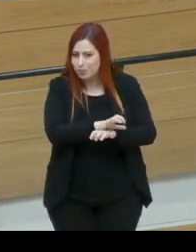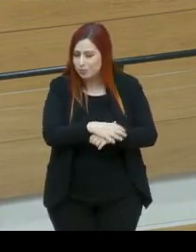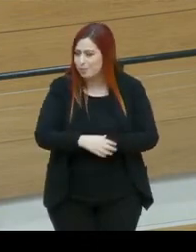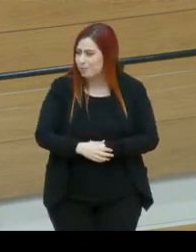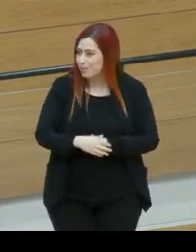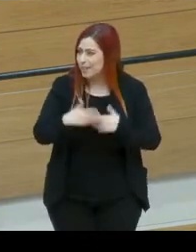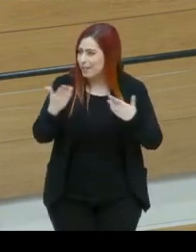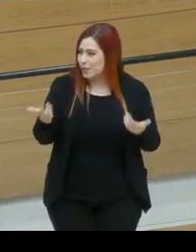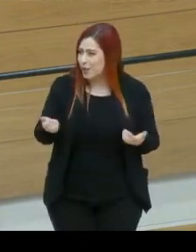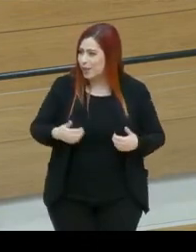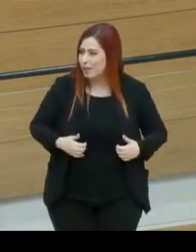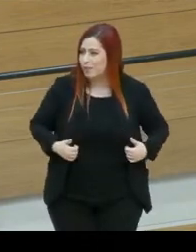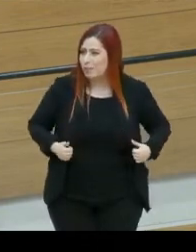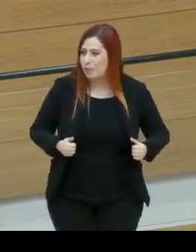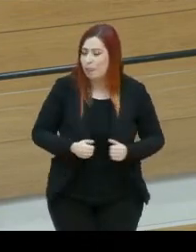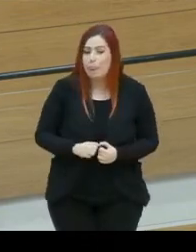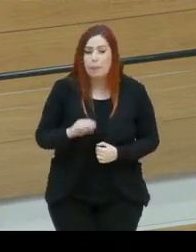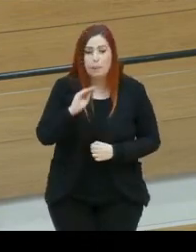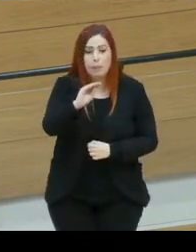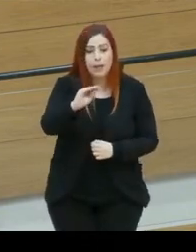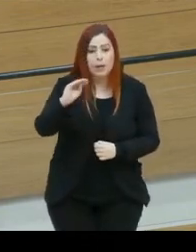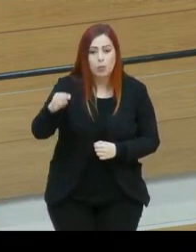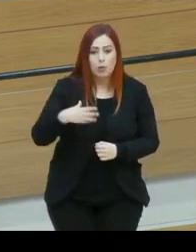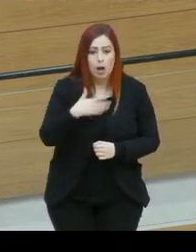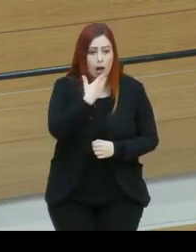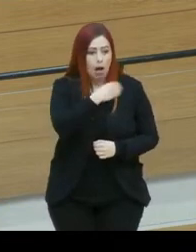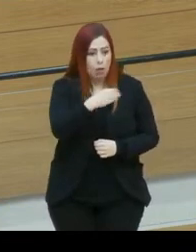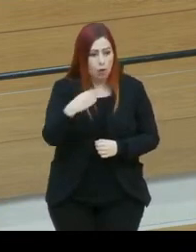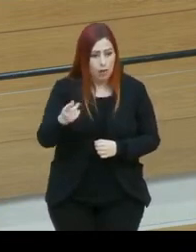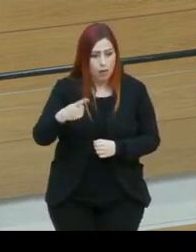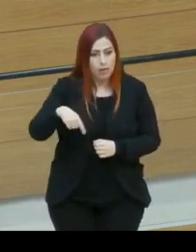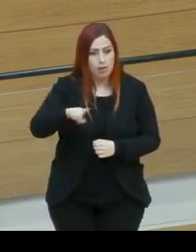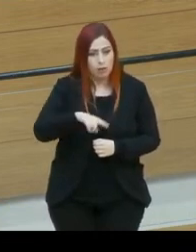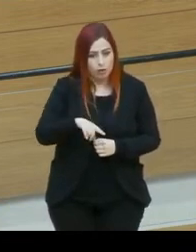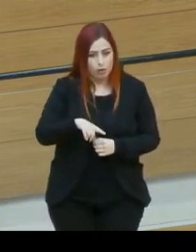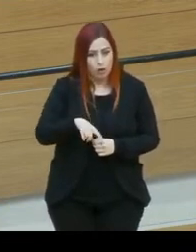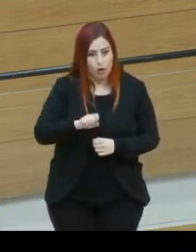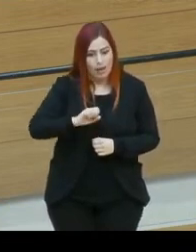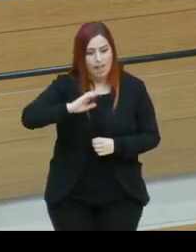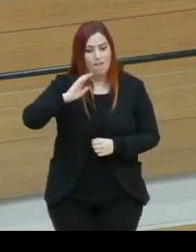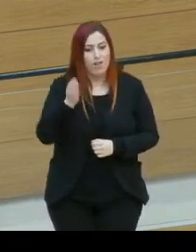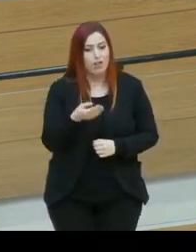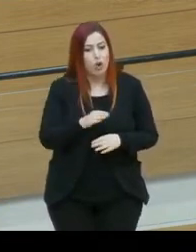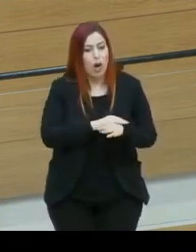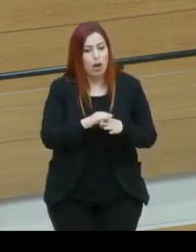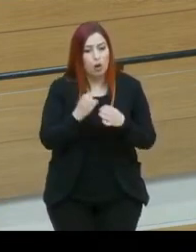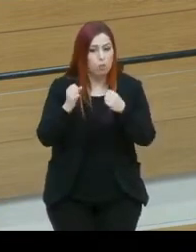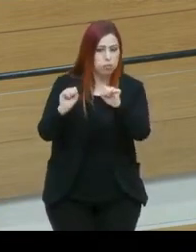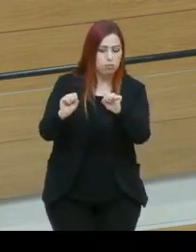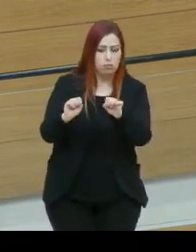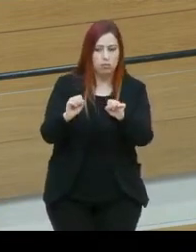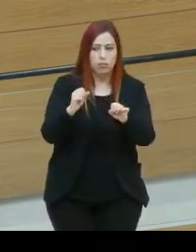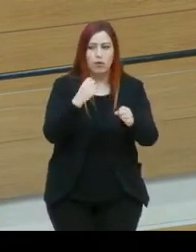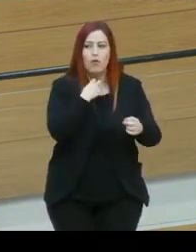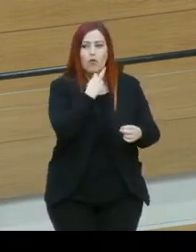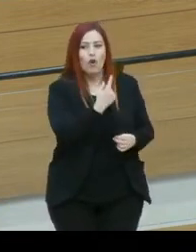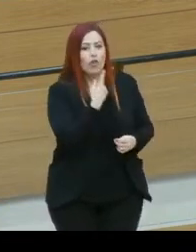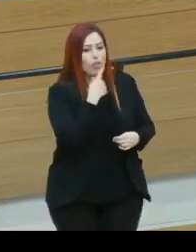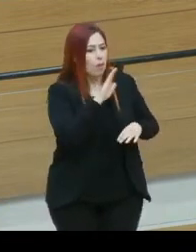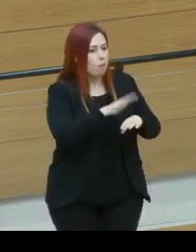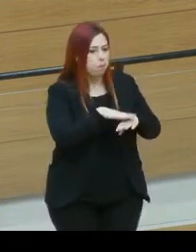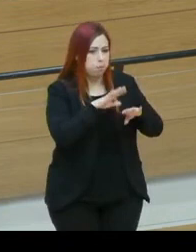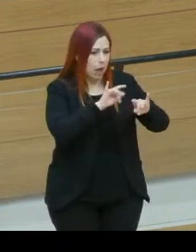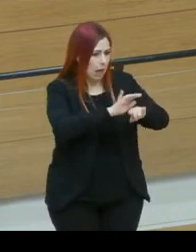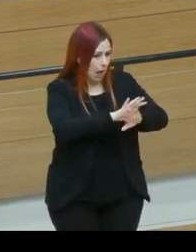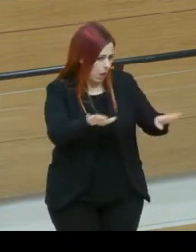Entonces, os vuelvo a preguntar, ¿los adolescentes sois inmunes a los efectos del alcohol? Muy bien.